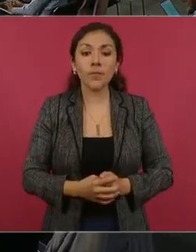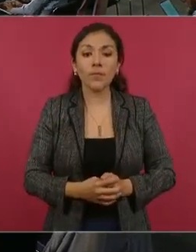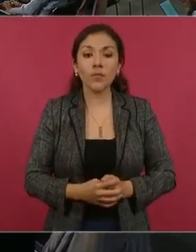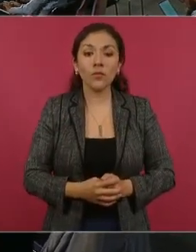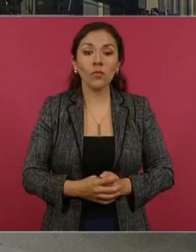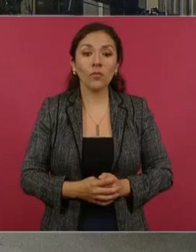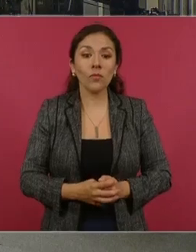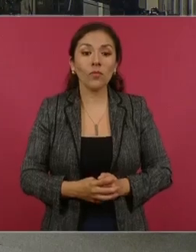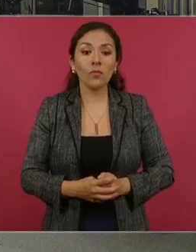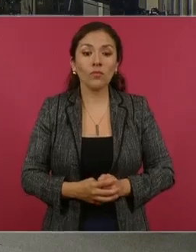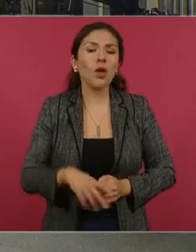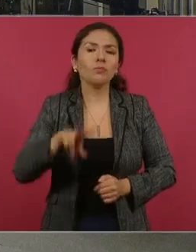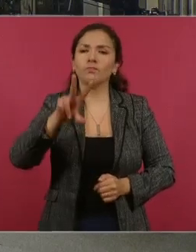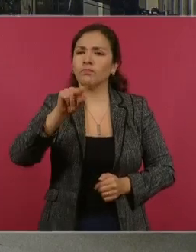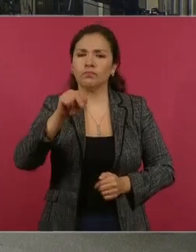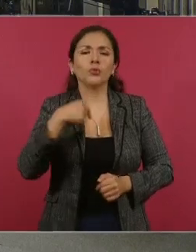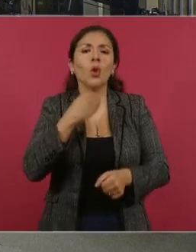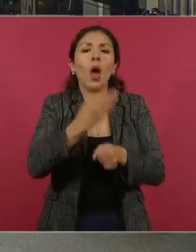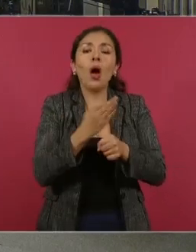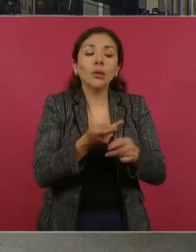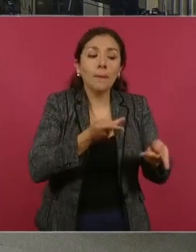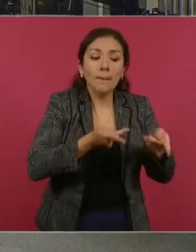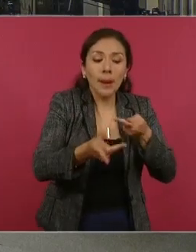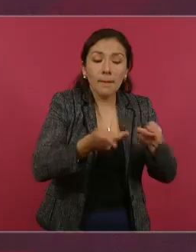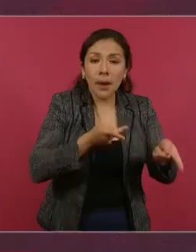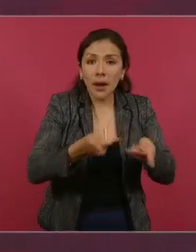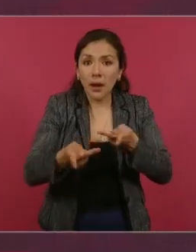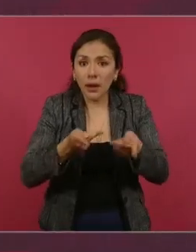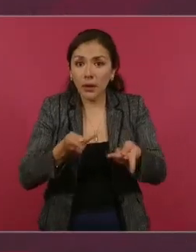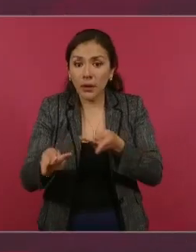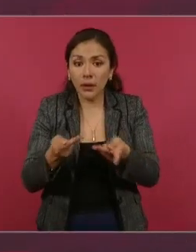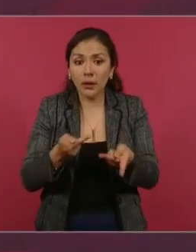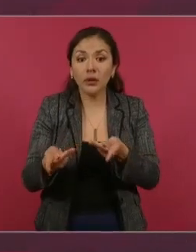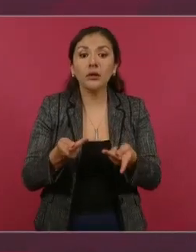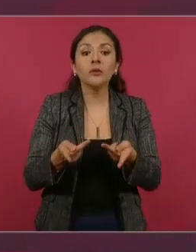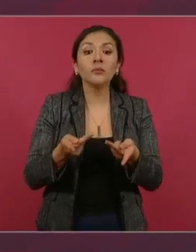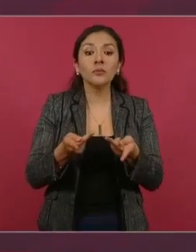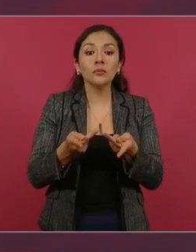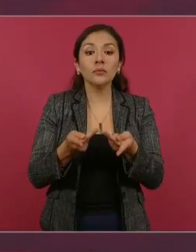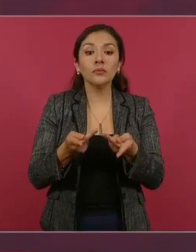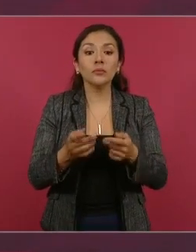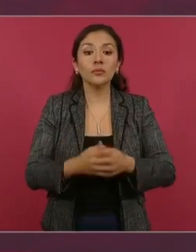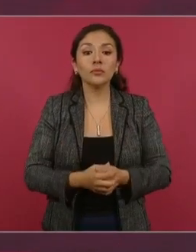No, no, no, no. Estamos preparando todo, estamos